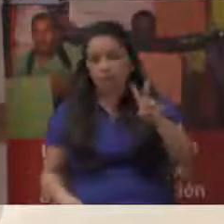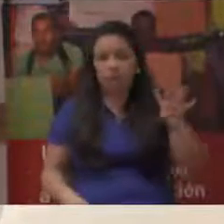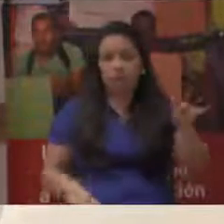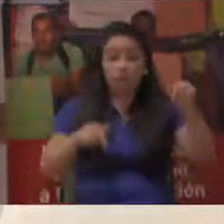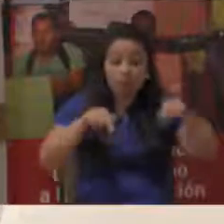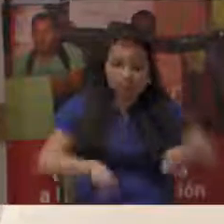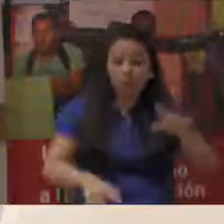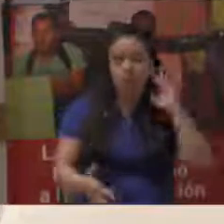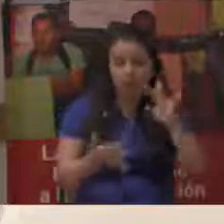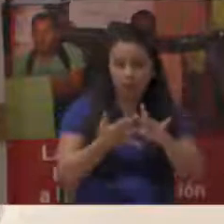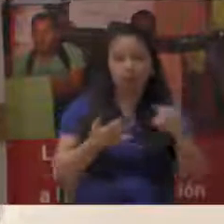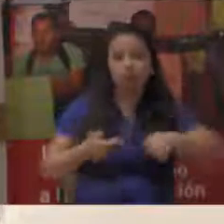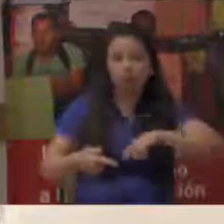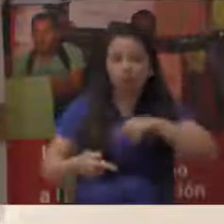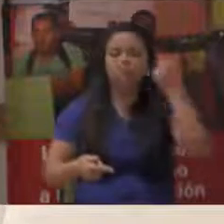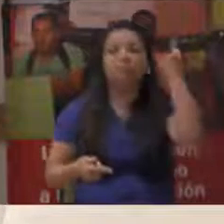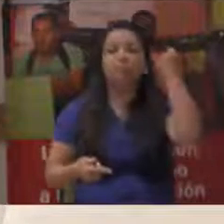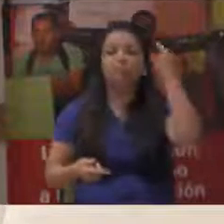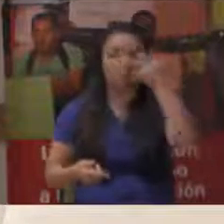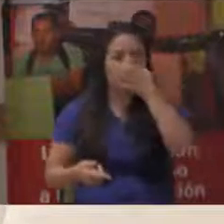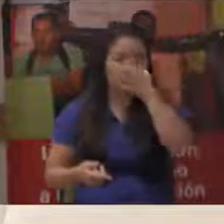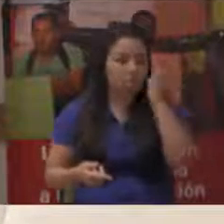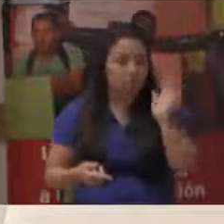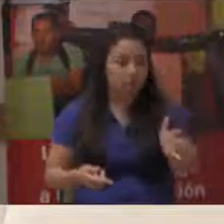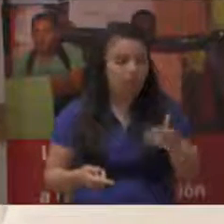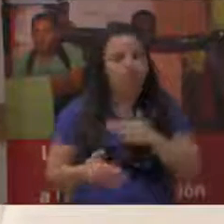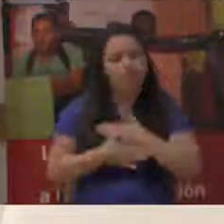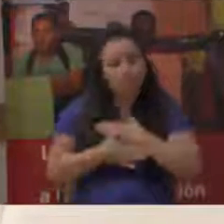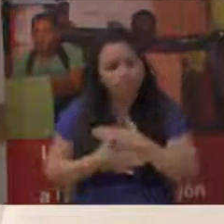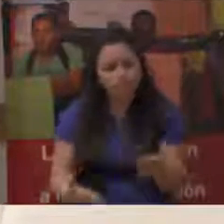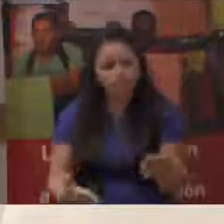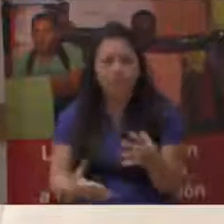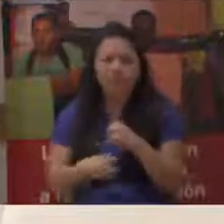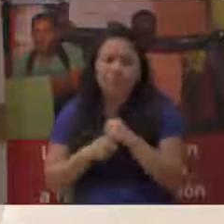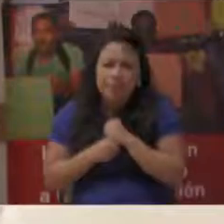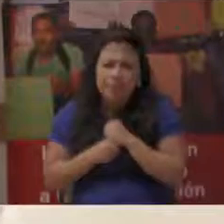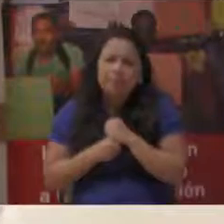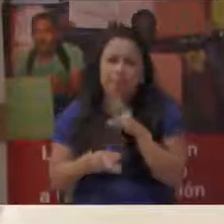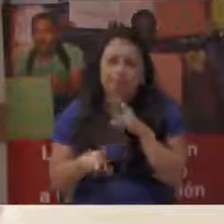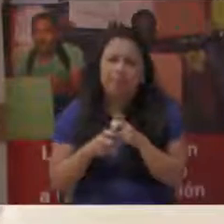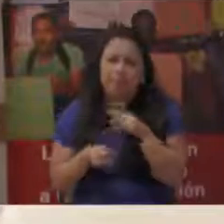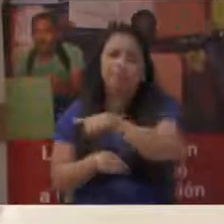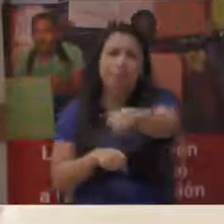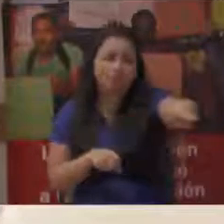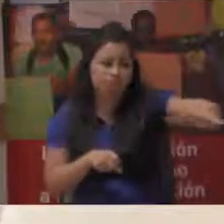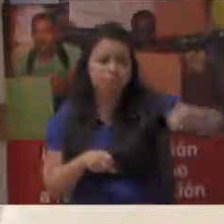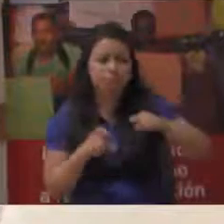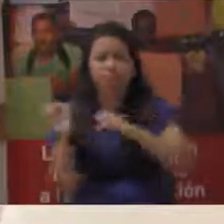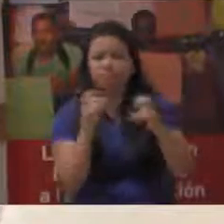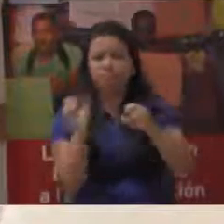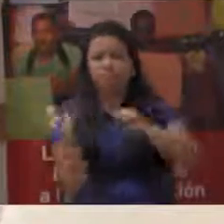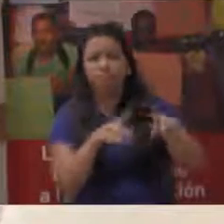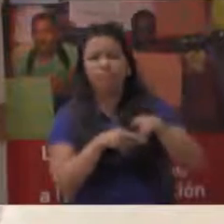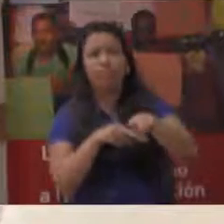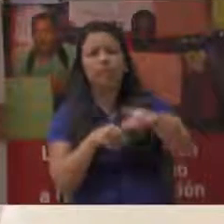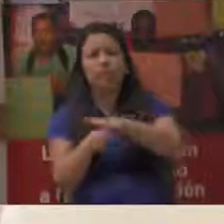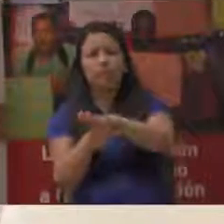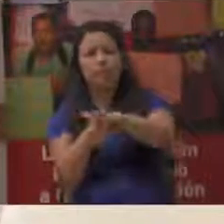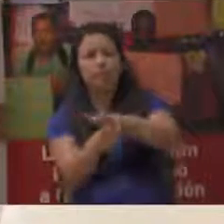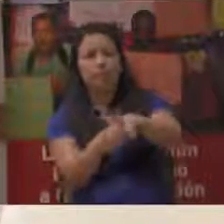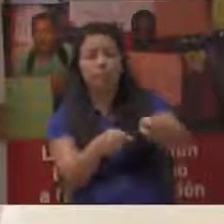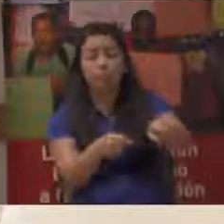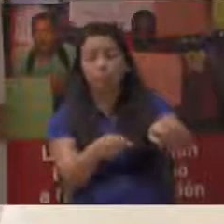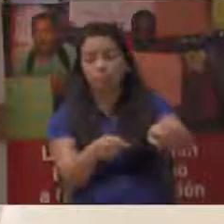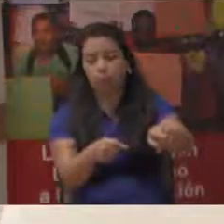que ver con que entendemos y somos solidarios y nos duele la situación que están pasando muchos excombatientes, que ese no